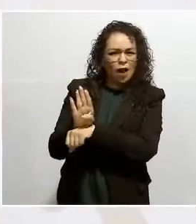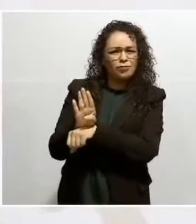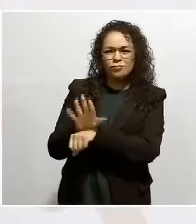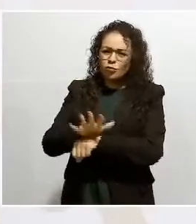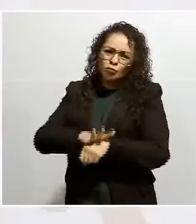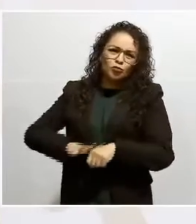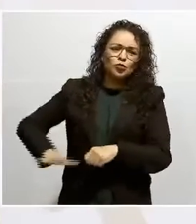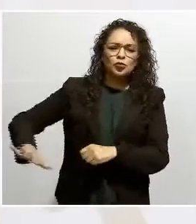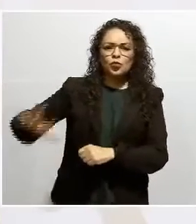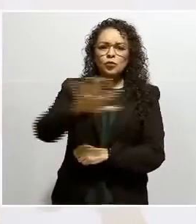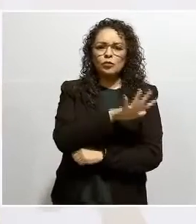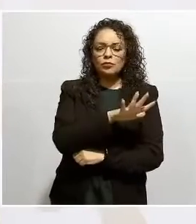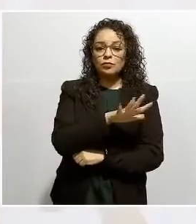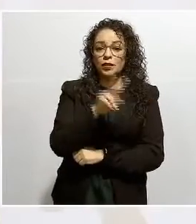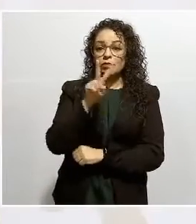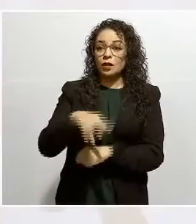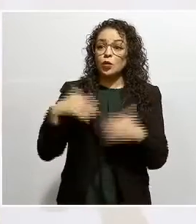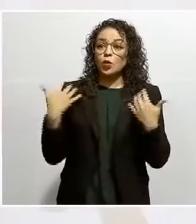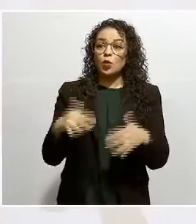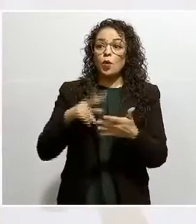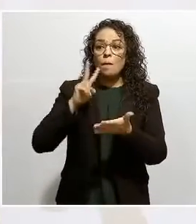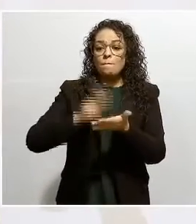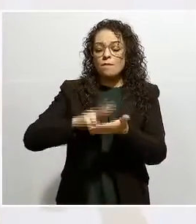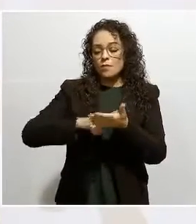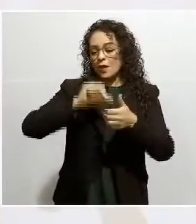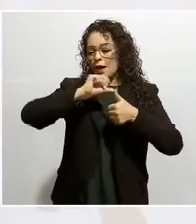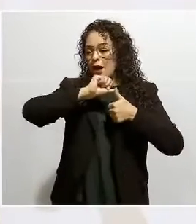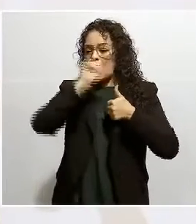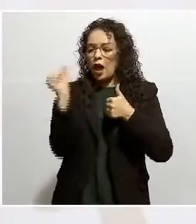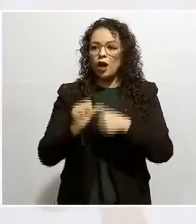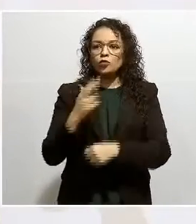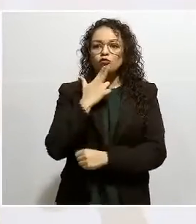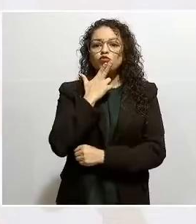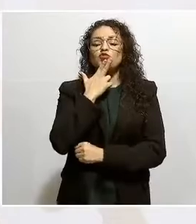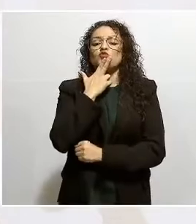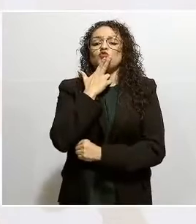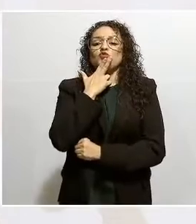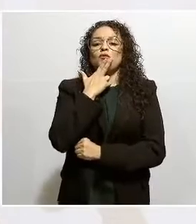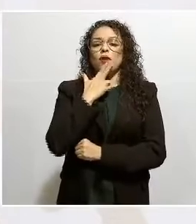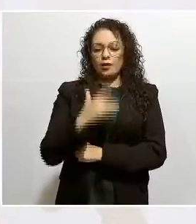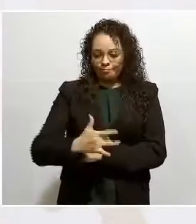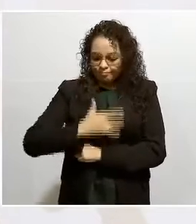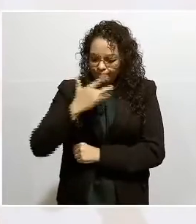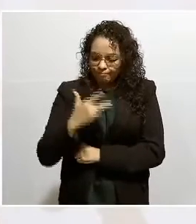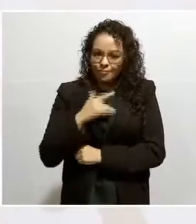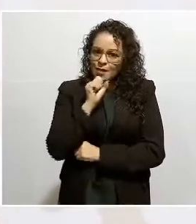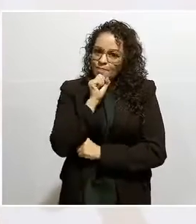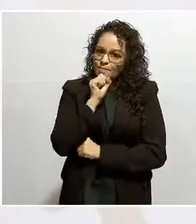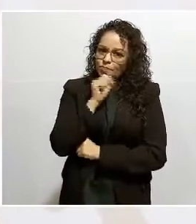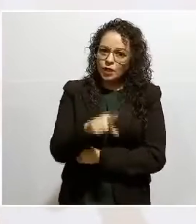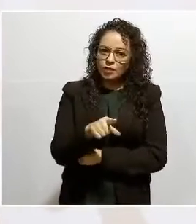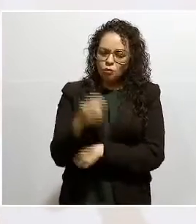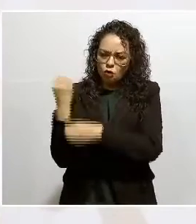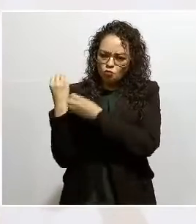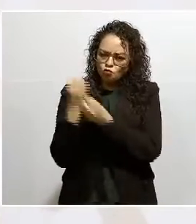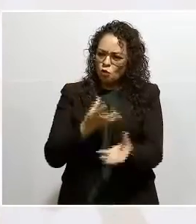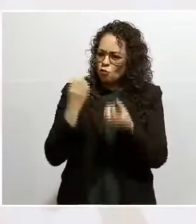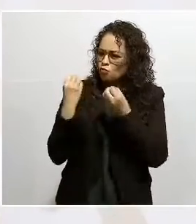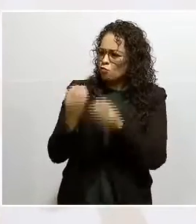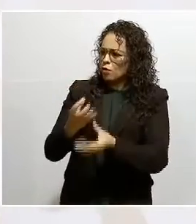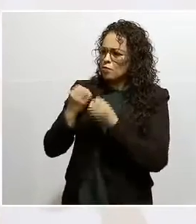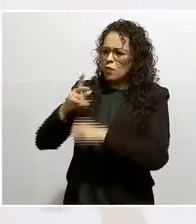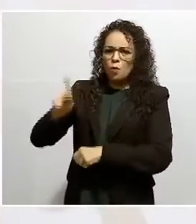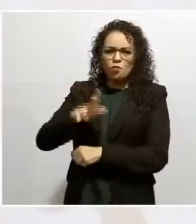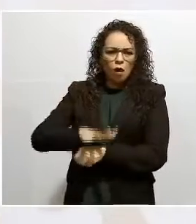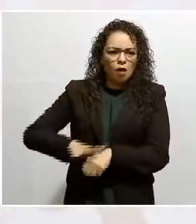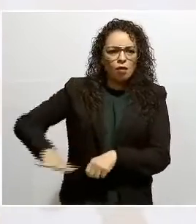colección extraordinaria, de gran valor artístico y también sentimental, y donarla al pueblo de México para que a través de las